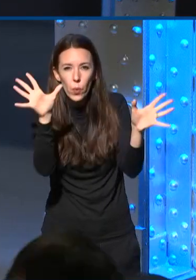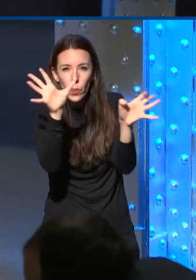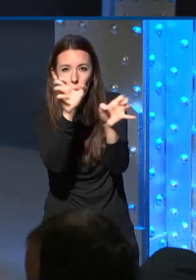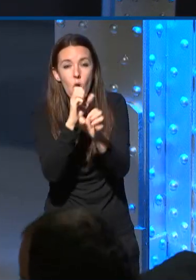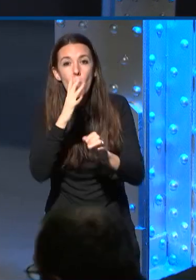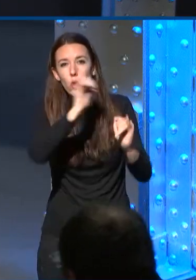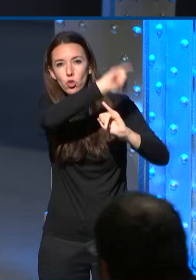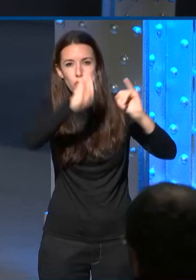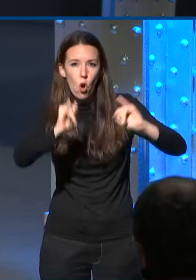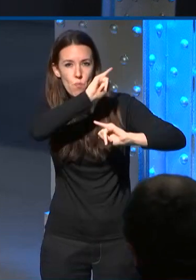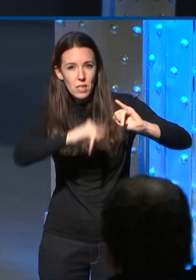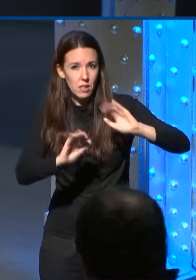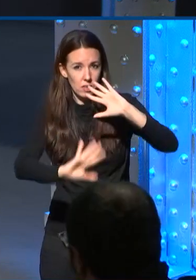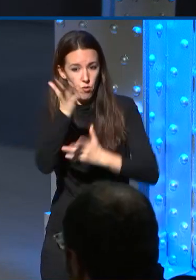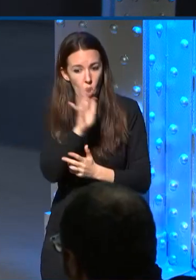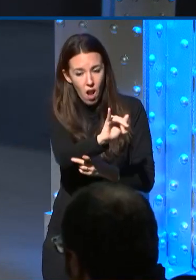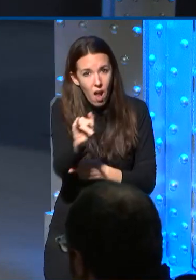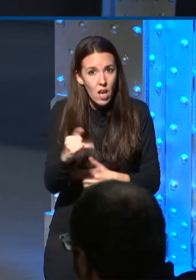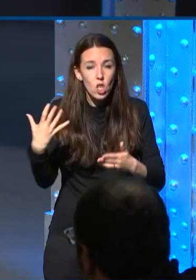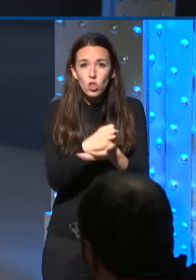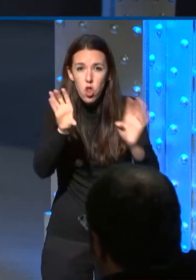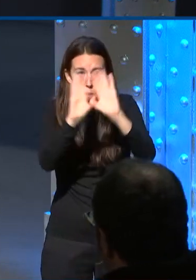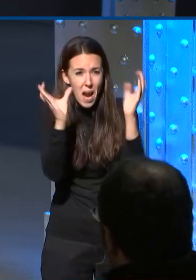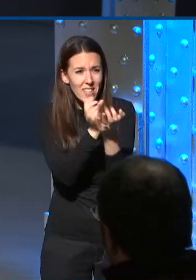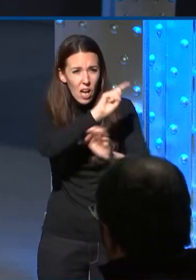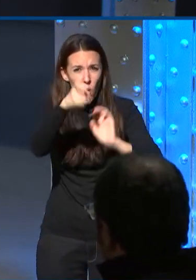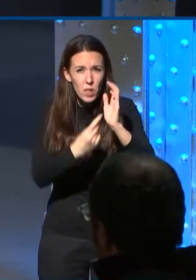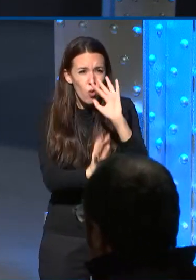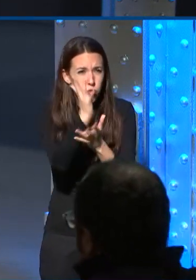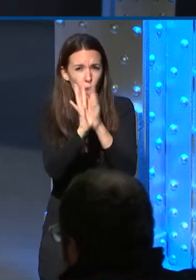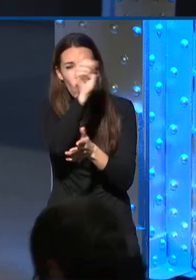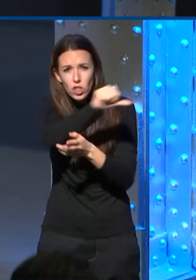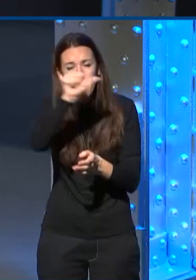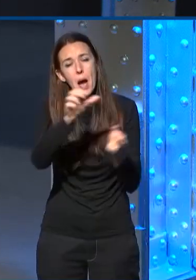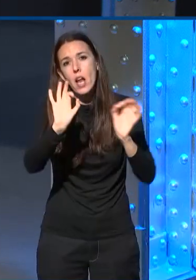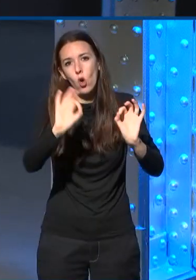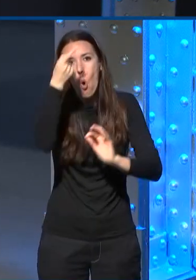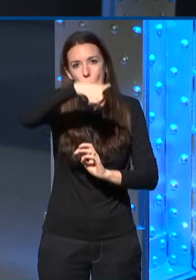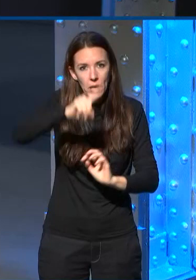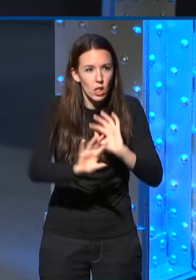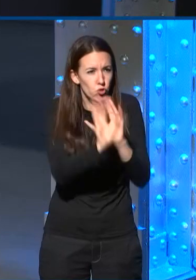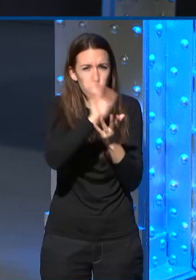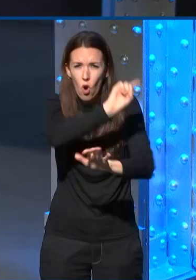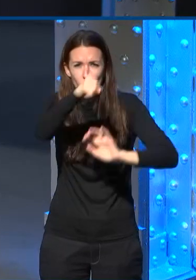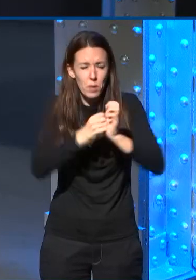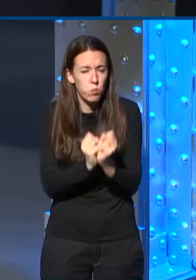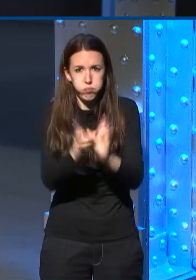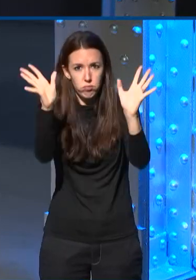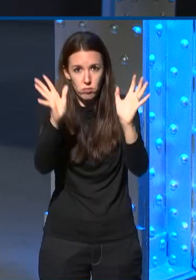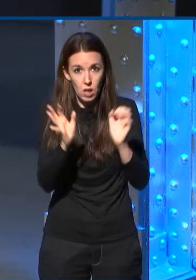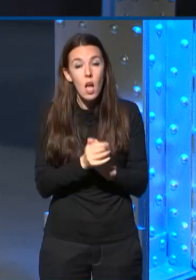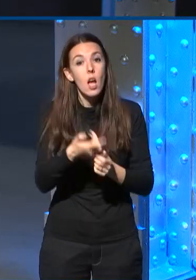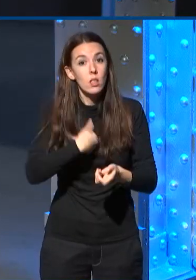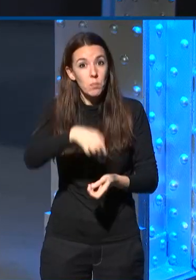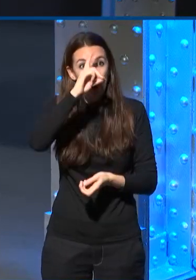enormes tormentas de polvo que se producen en Marte, que llegan a cubrir el planeta completo durante semanas o incluso meses. Bueno, pues teniendo esto en mente,